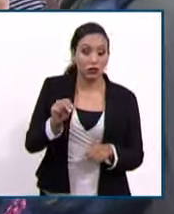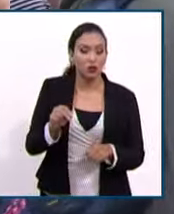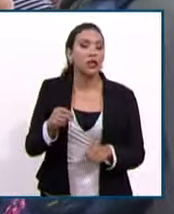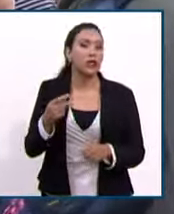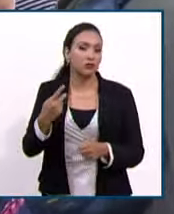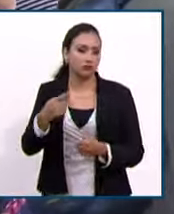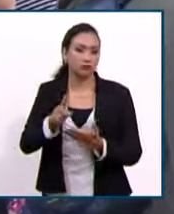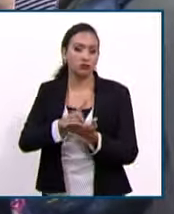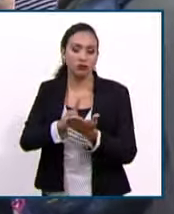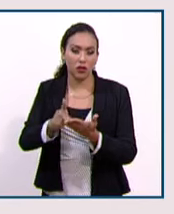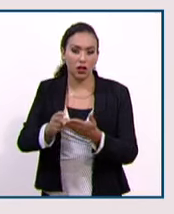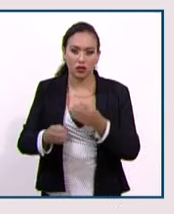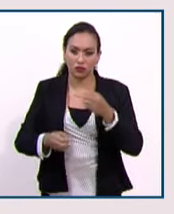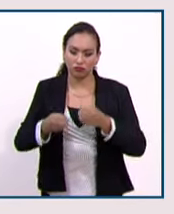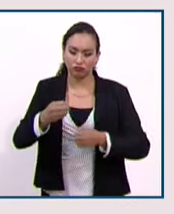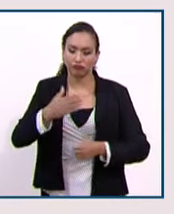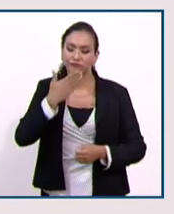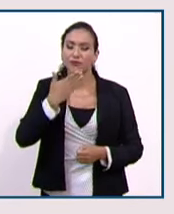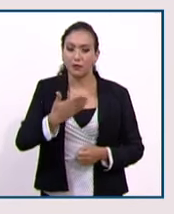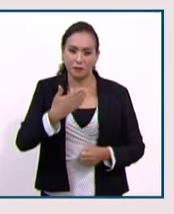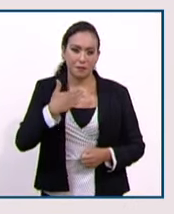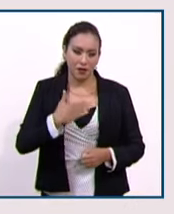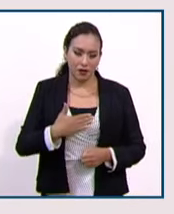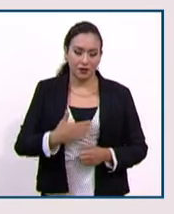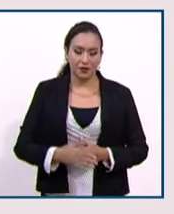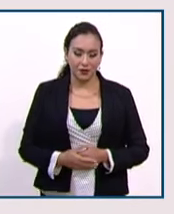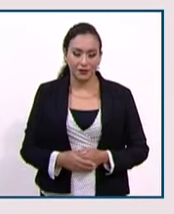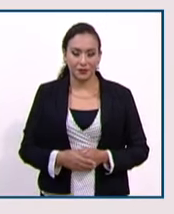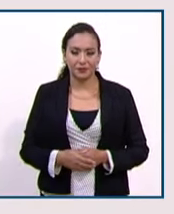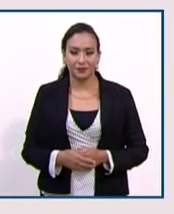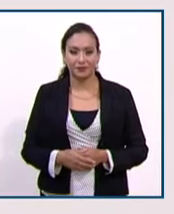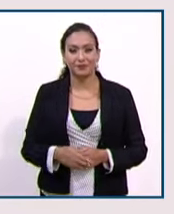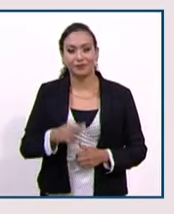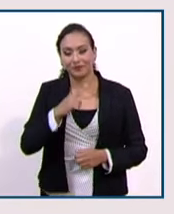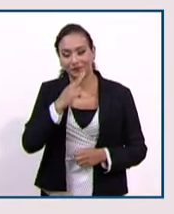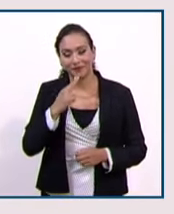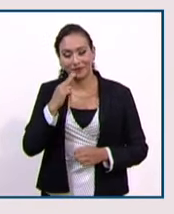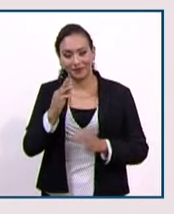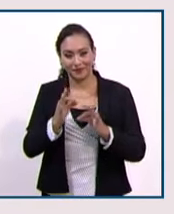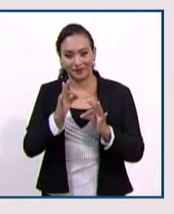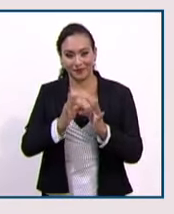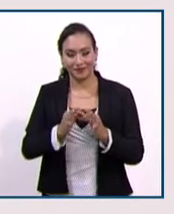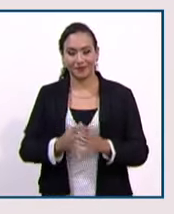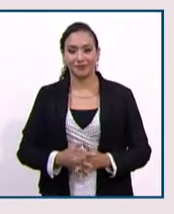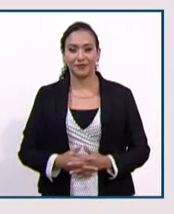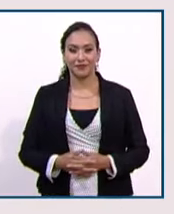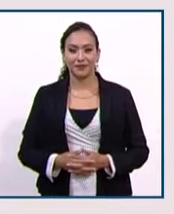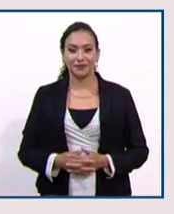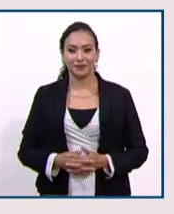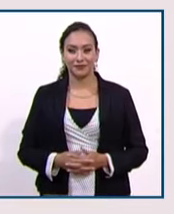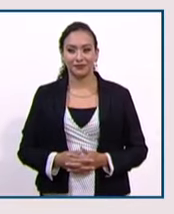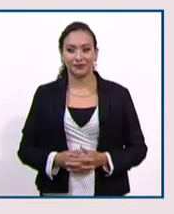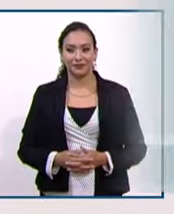justo. Para el canal del Poder Judicial de la Federación, Óscar